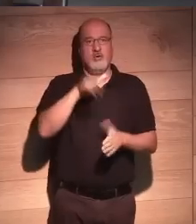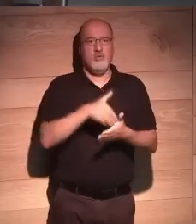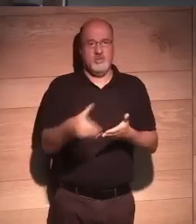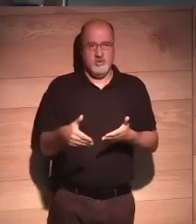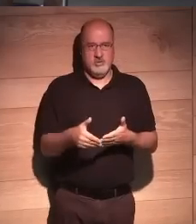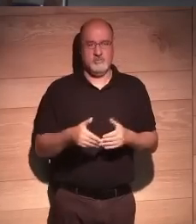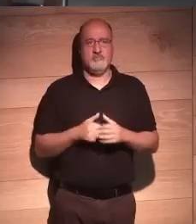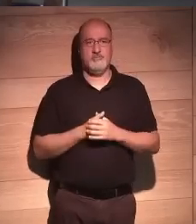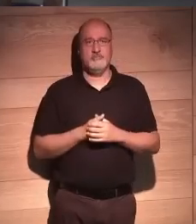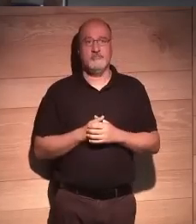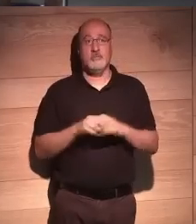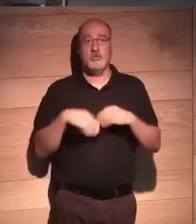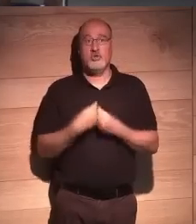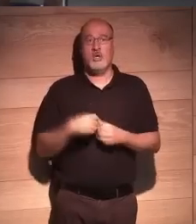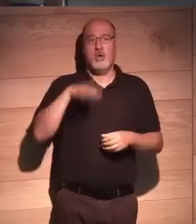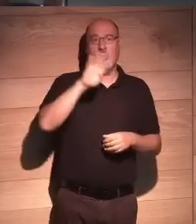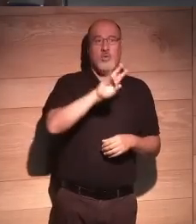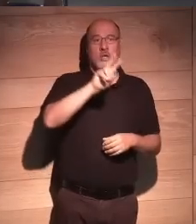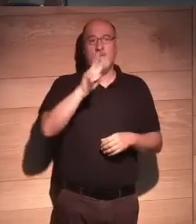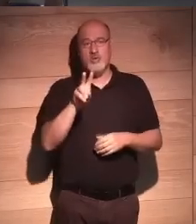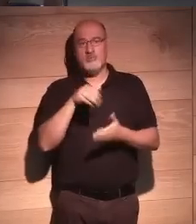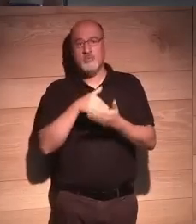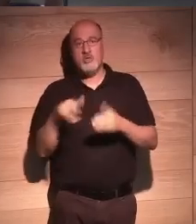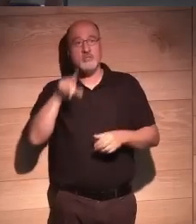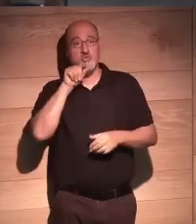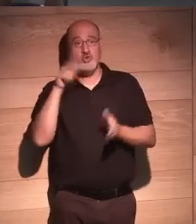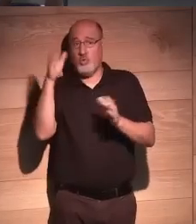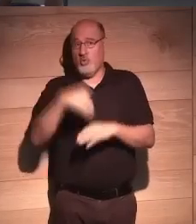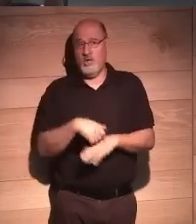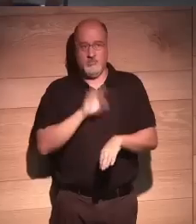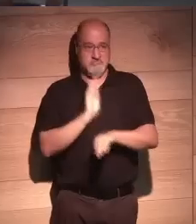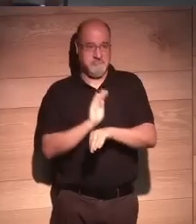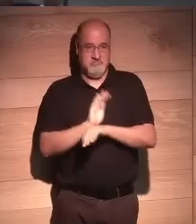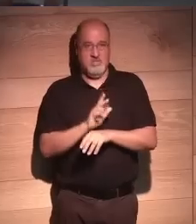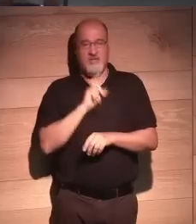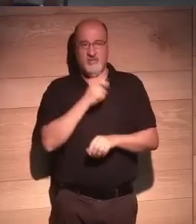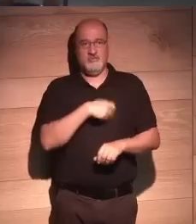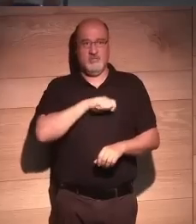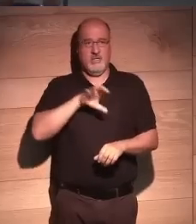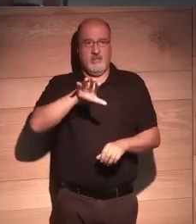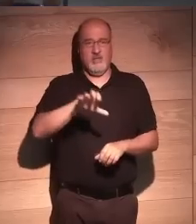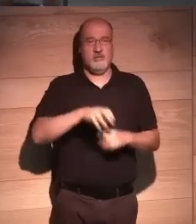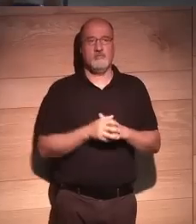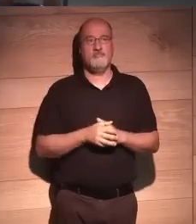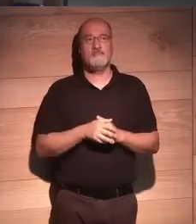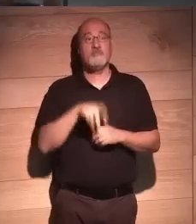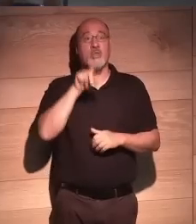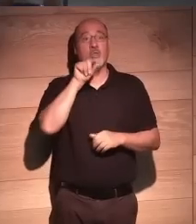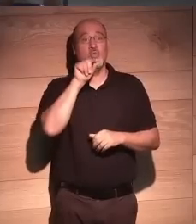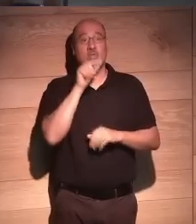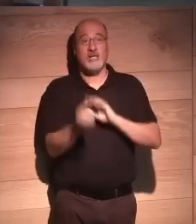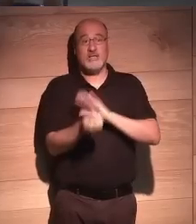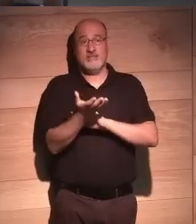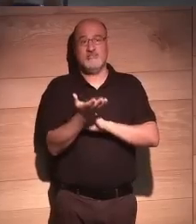hay 42 millones que no tienen Twitter, digo por acotarnos a España. Twitter ha creado una cosa muy interesante que ha